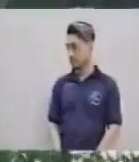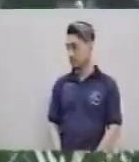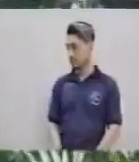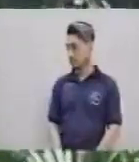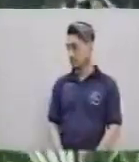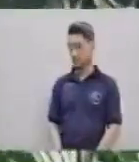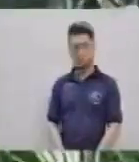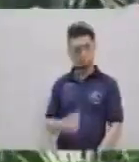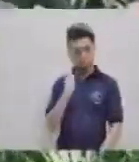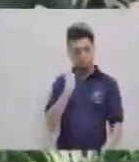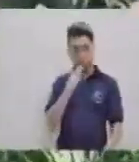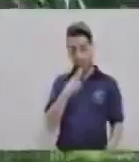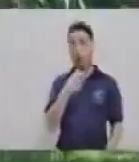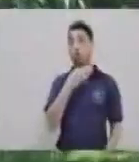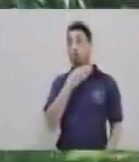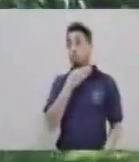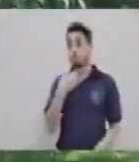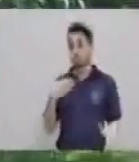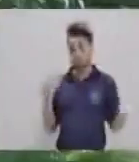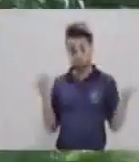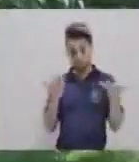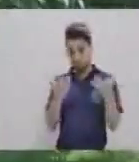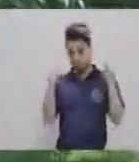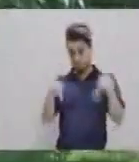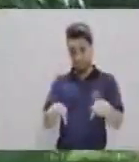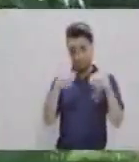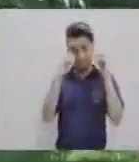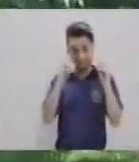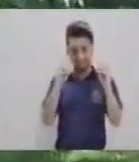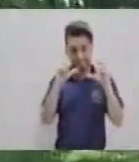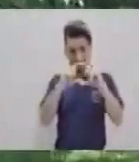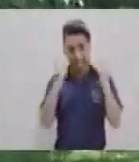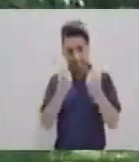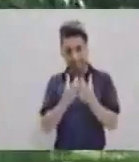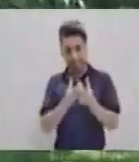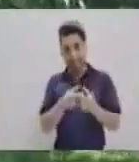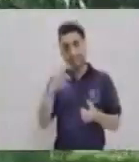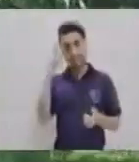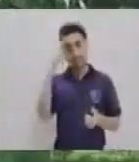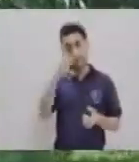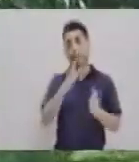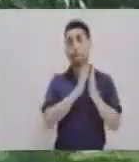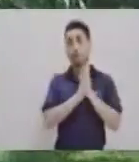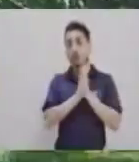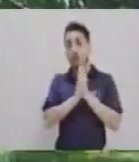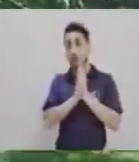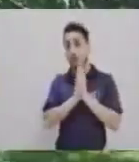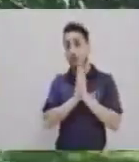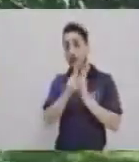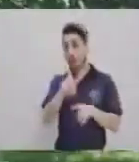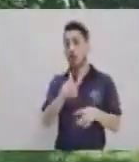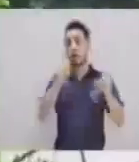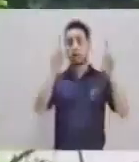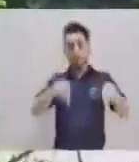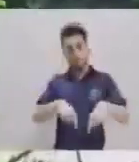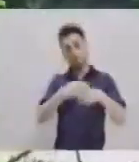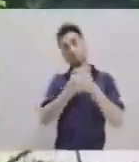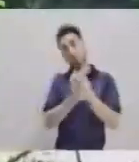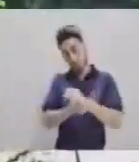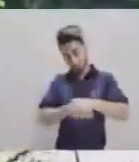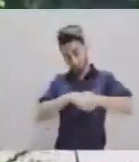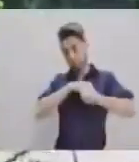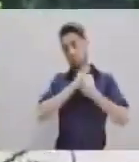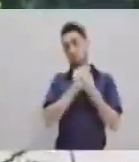Muy bien, chicos. Fue un gusto haber desarrollado la clase. Recuerden, por favor, lavarse siempre las